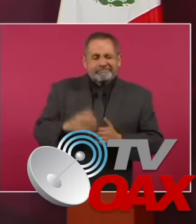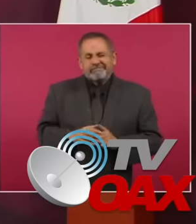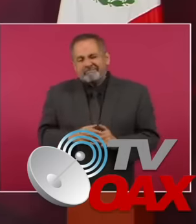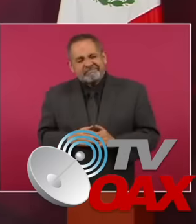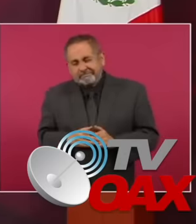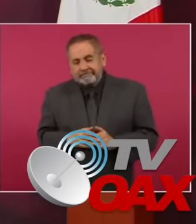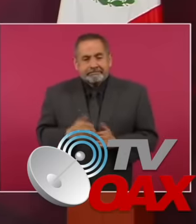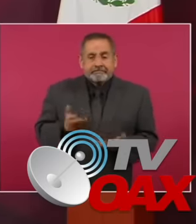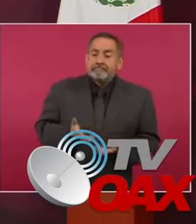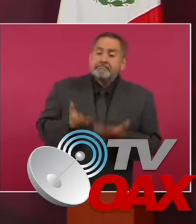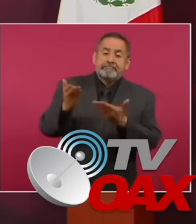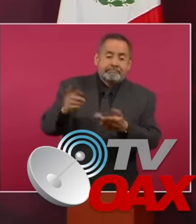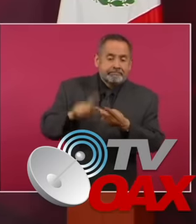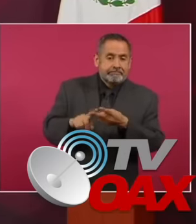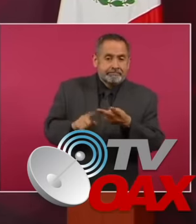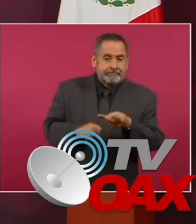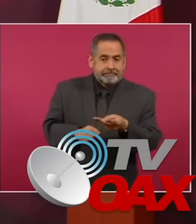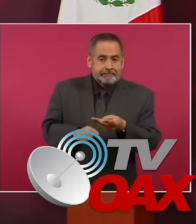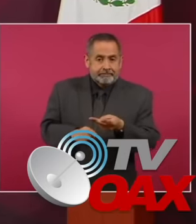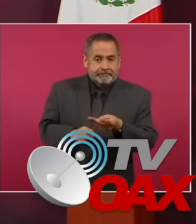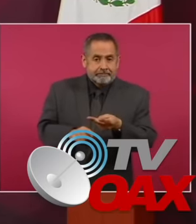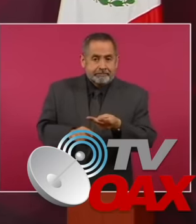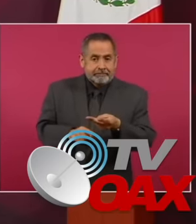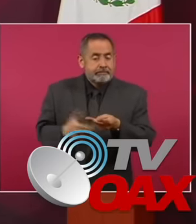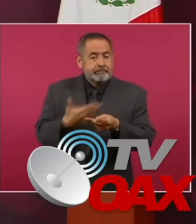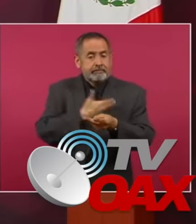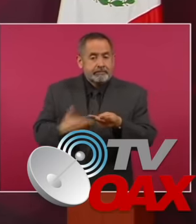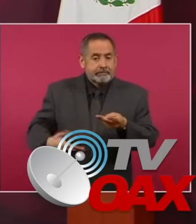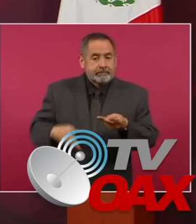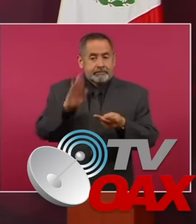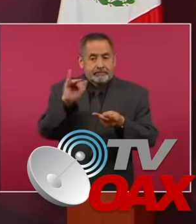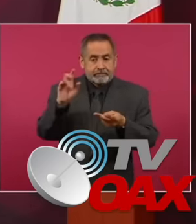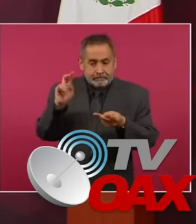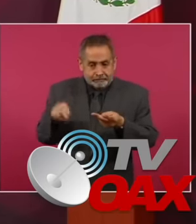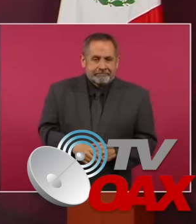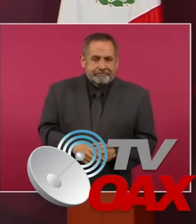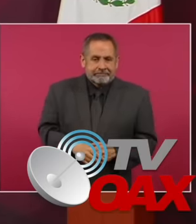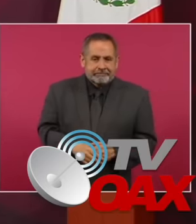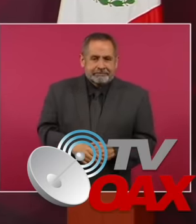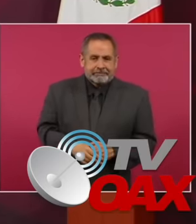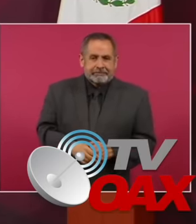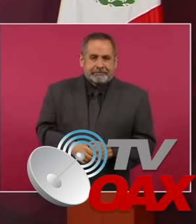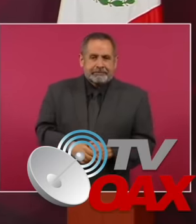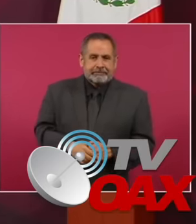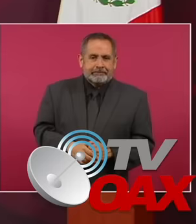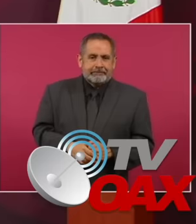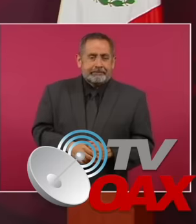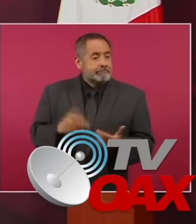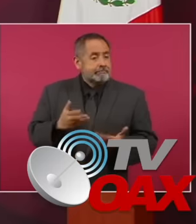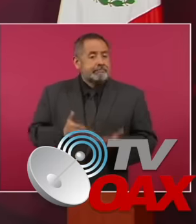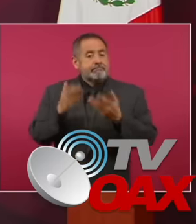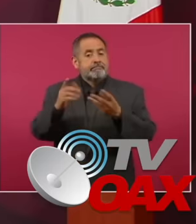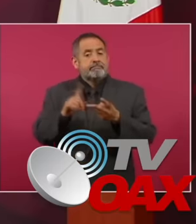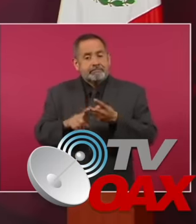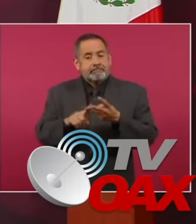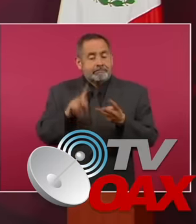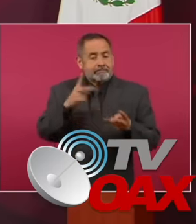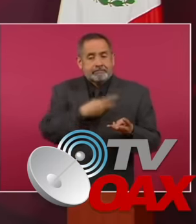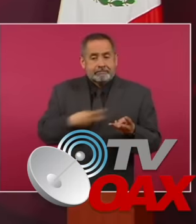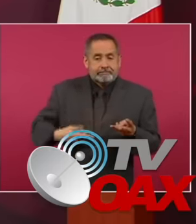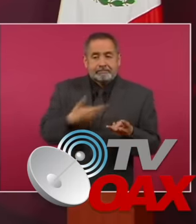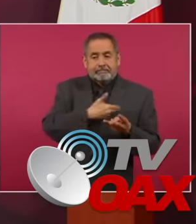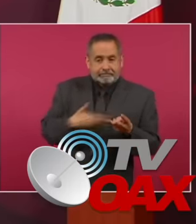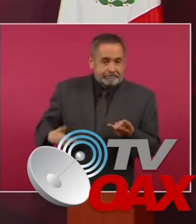se lo ofrecí al presidente Biden, se lo ofrecí a la